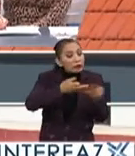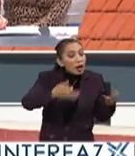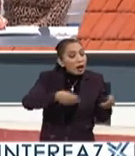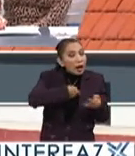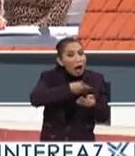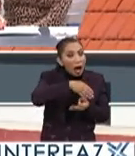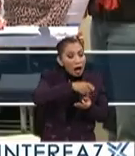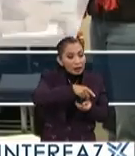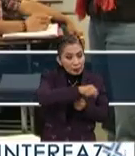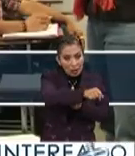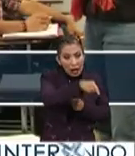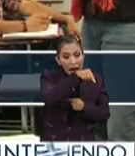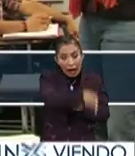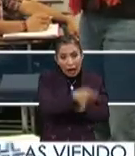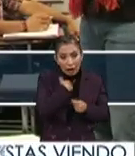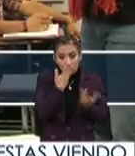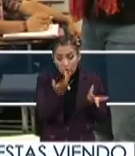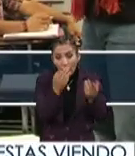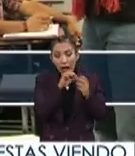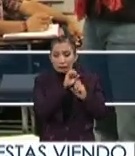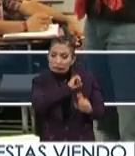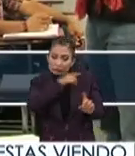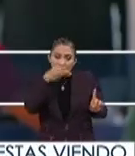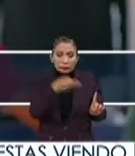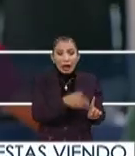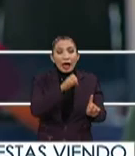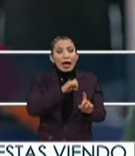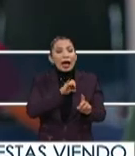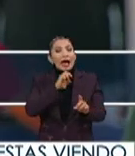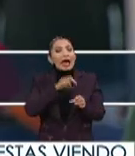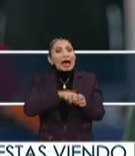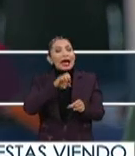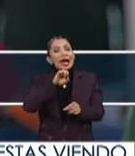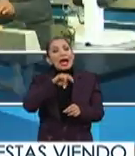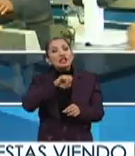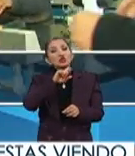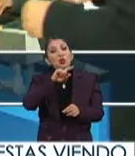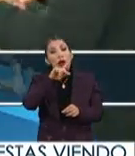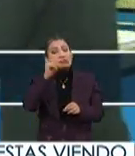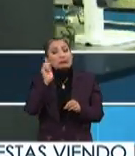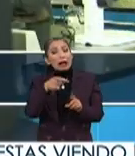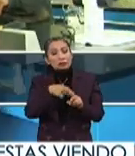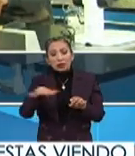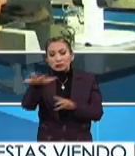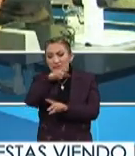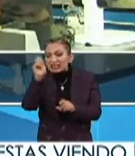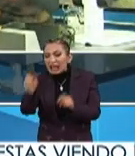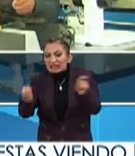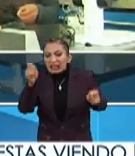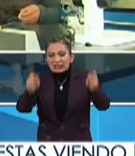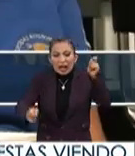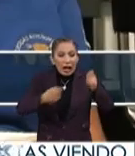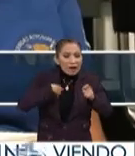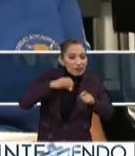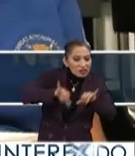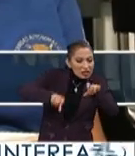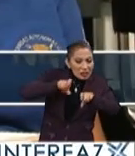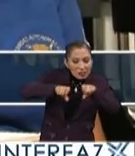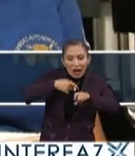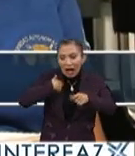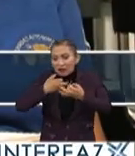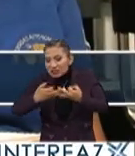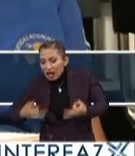suelo. Claro. Entonces tenemos incluso una especialidad que se llama en suelos, que tiene que ver mucho con las condiciones físico-químicas del